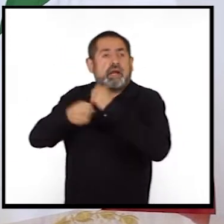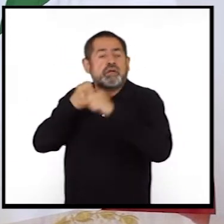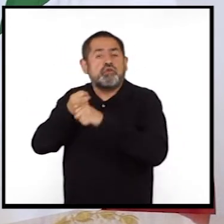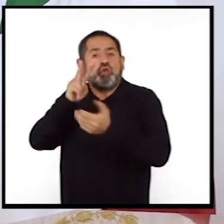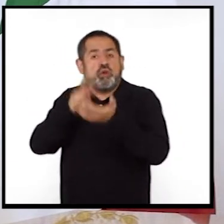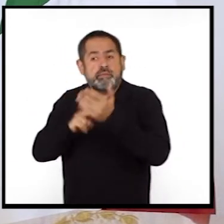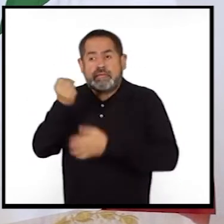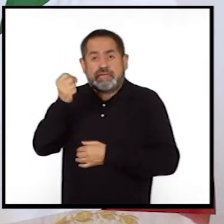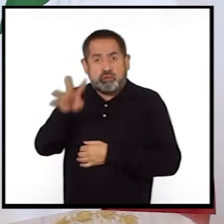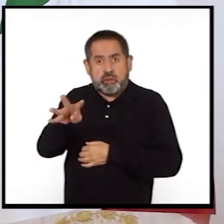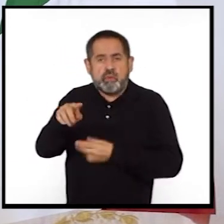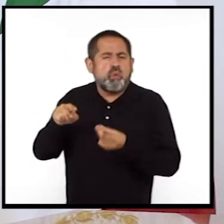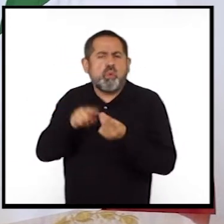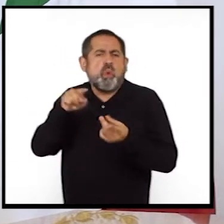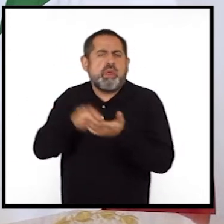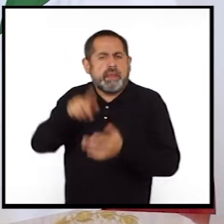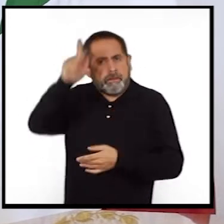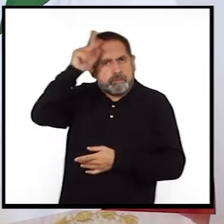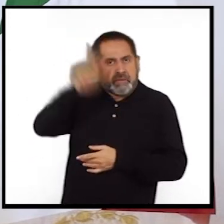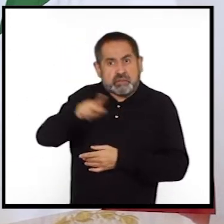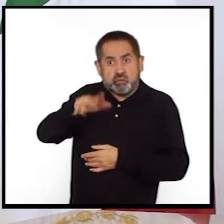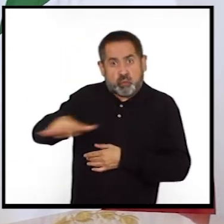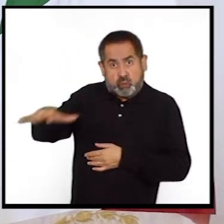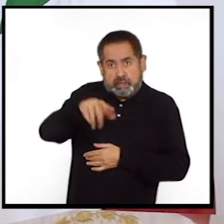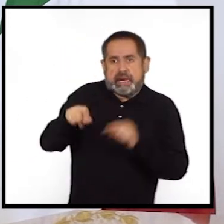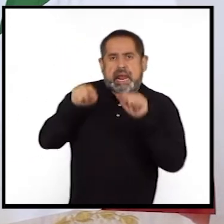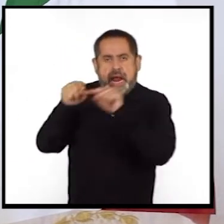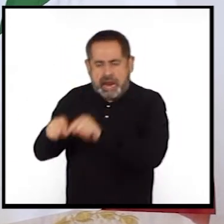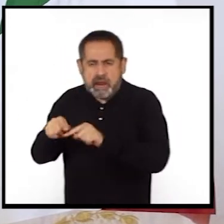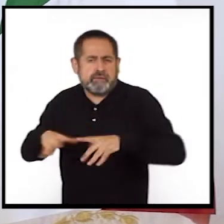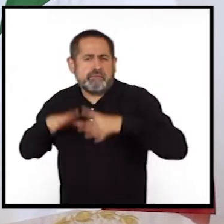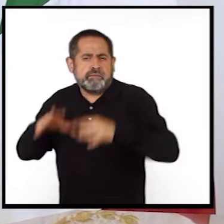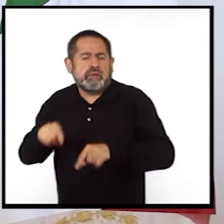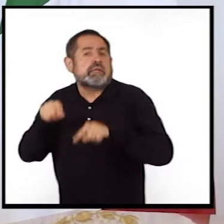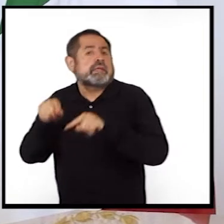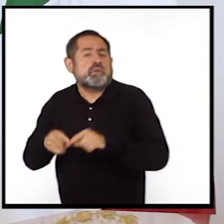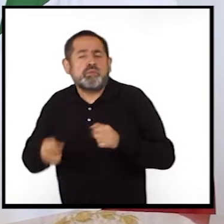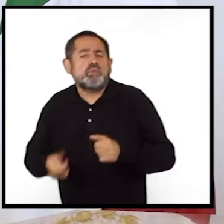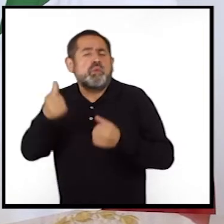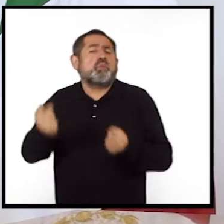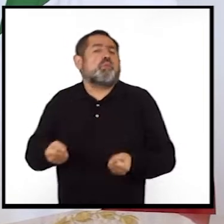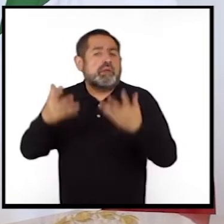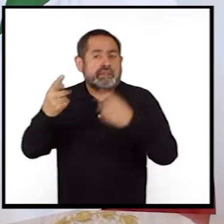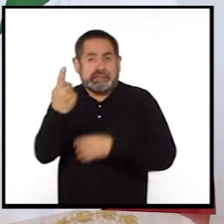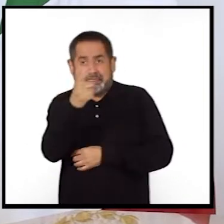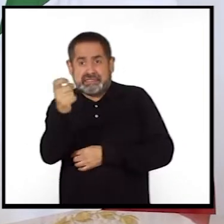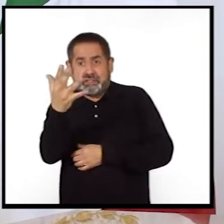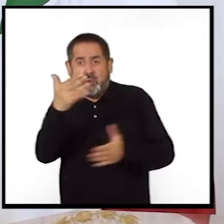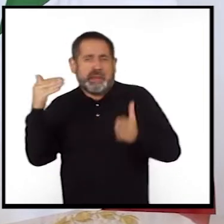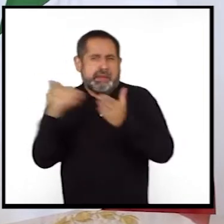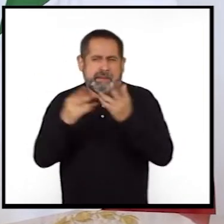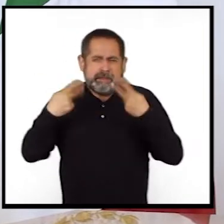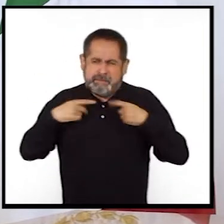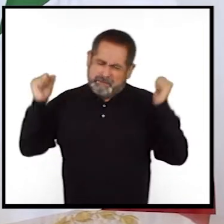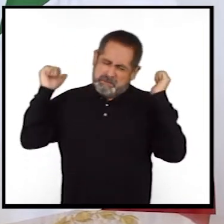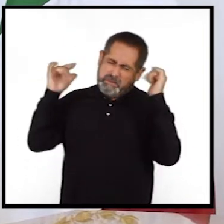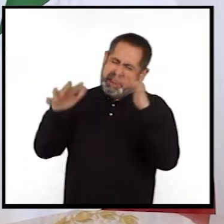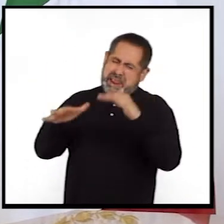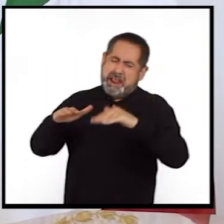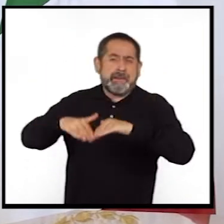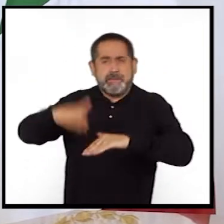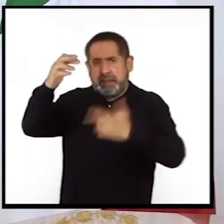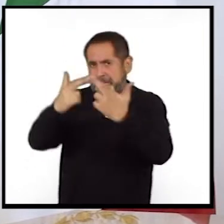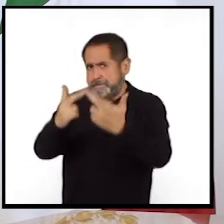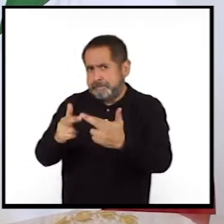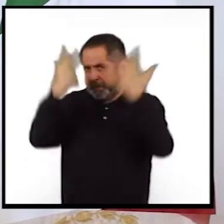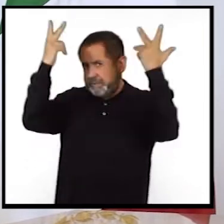tuvo su primera edición en la ciudad de Pachuca, con la asistencia de más de 150 mil